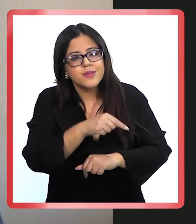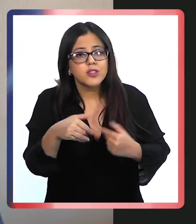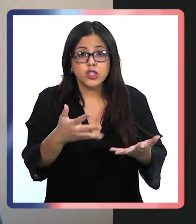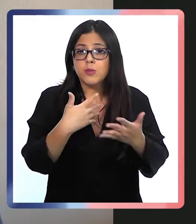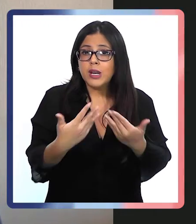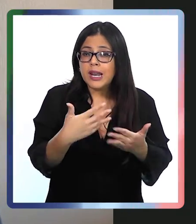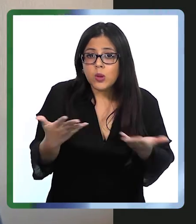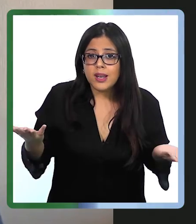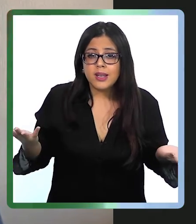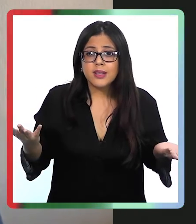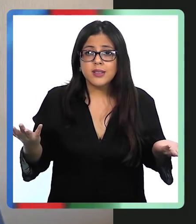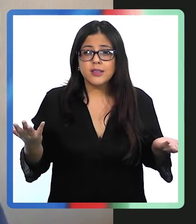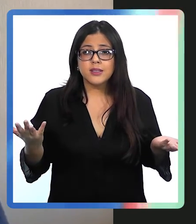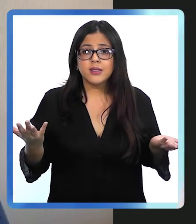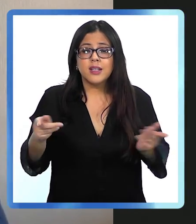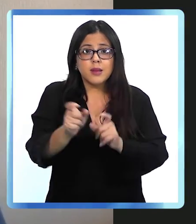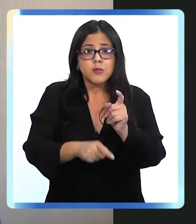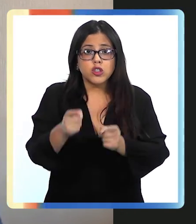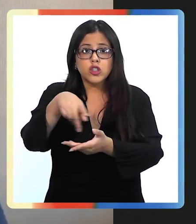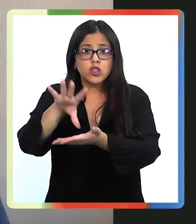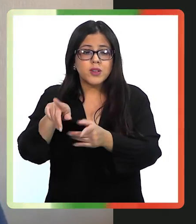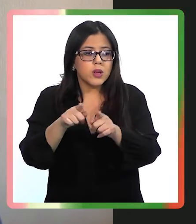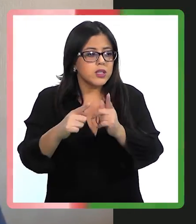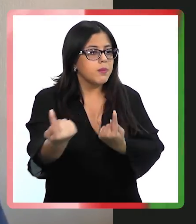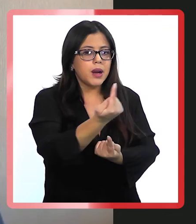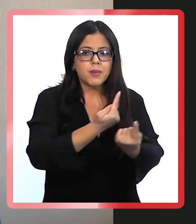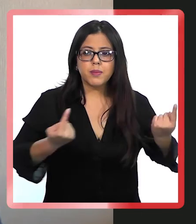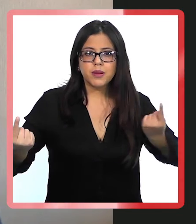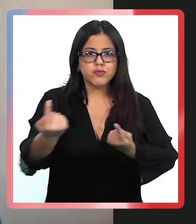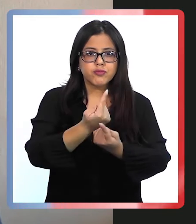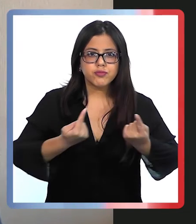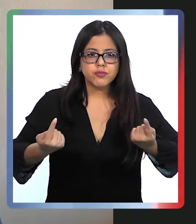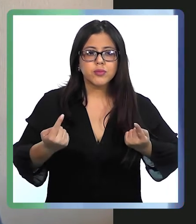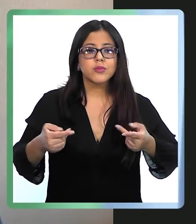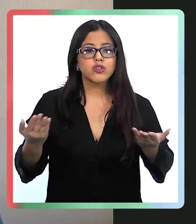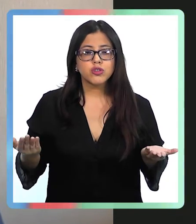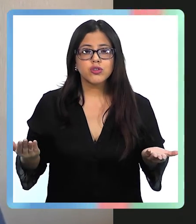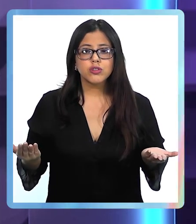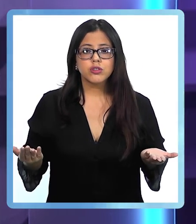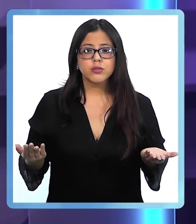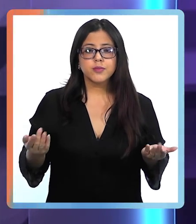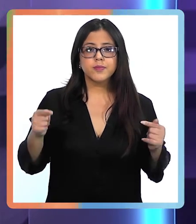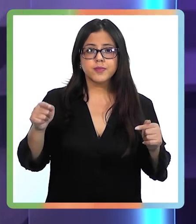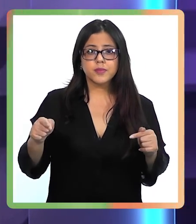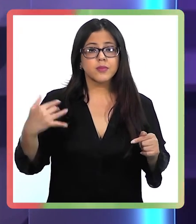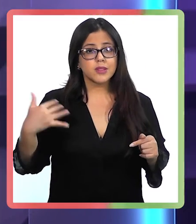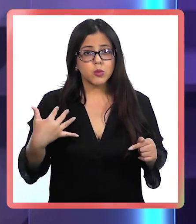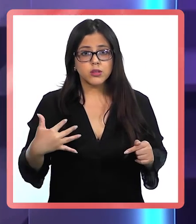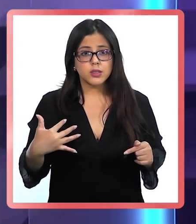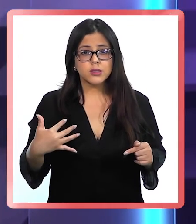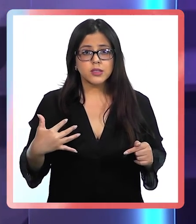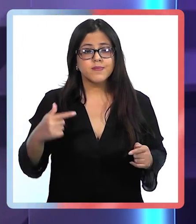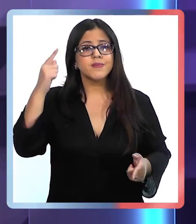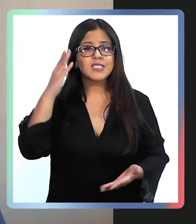naturaleza, la migración va moviéndose de un sector a otro, de un lado a otro. Y por lo tanto es imprescindible que se